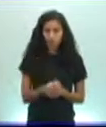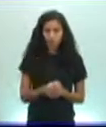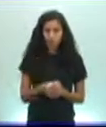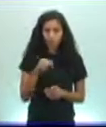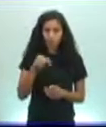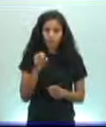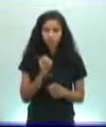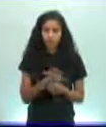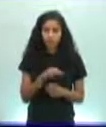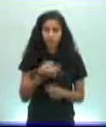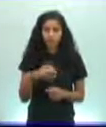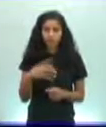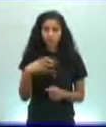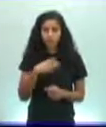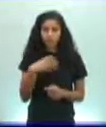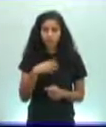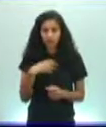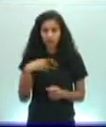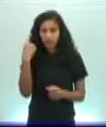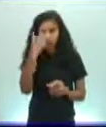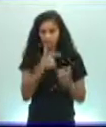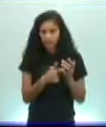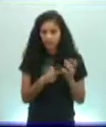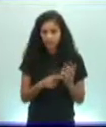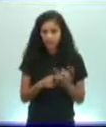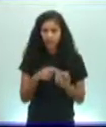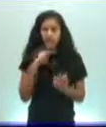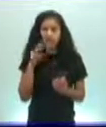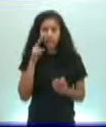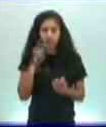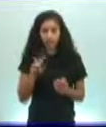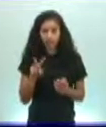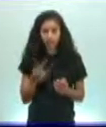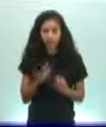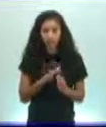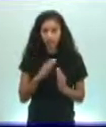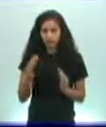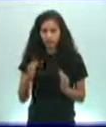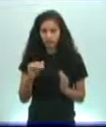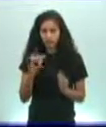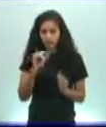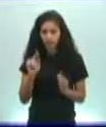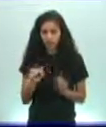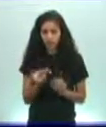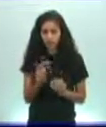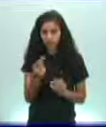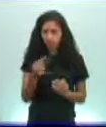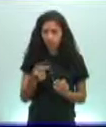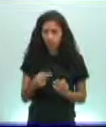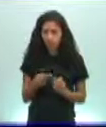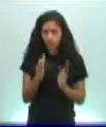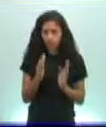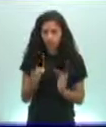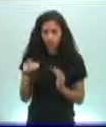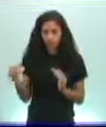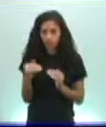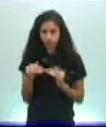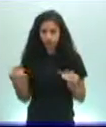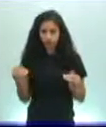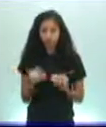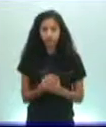primera columna tiene la peculiaridad de identificar el extremo izquierdo de cada fila. Cada fila, excepto la